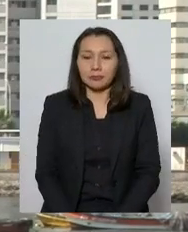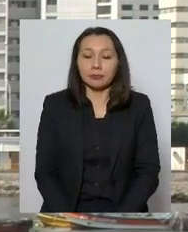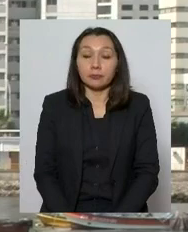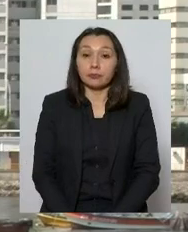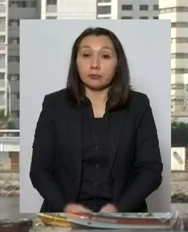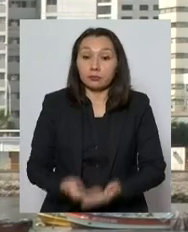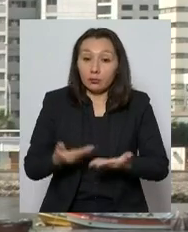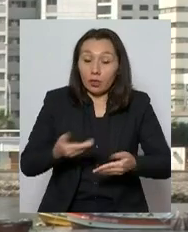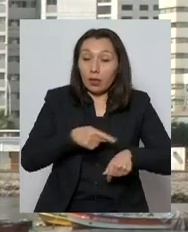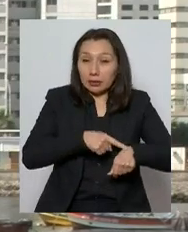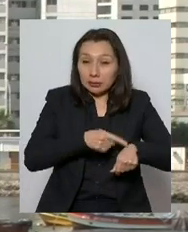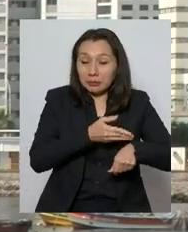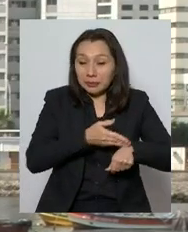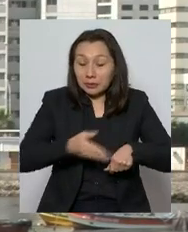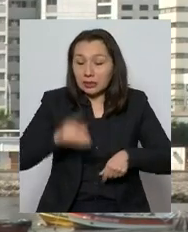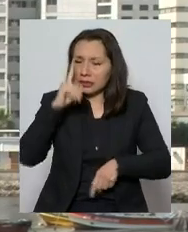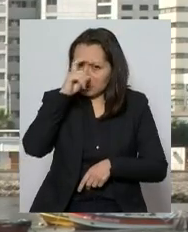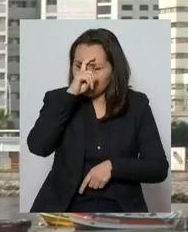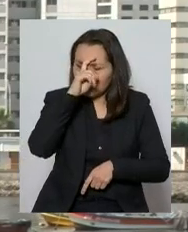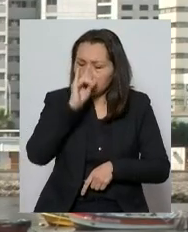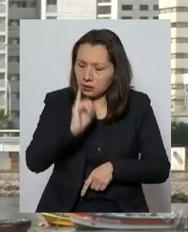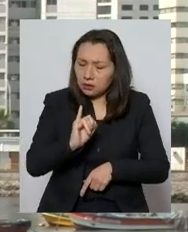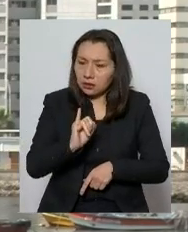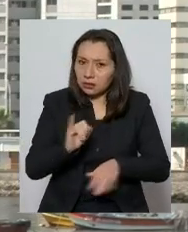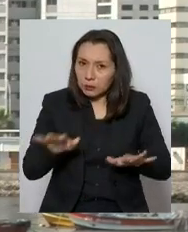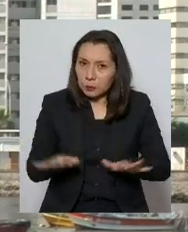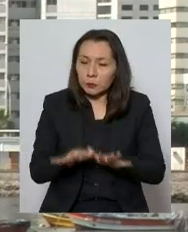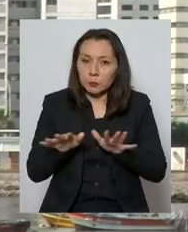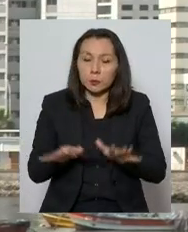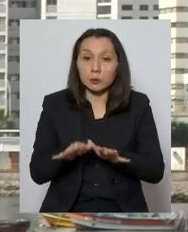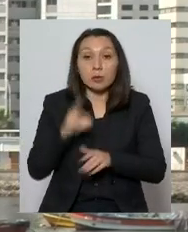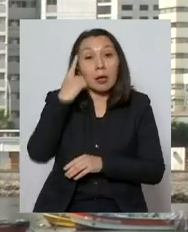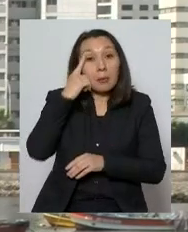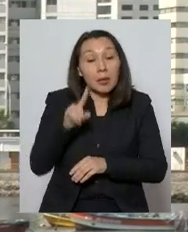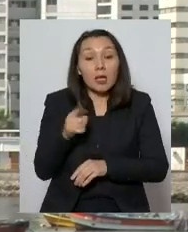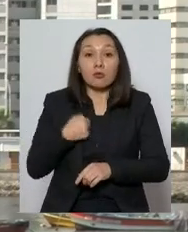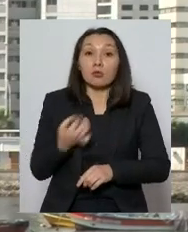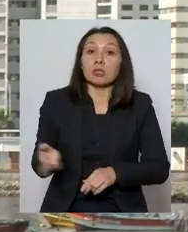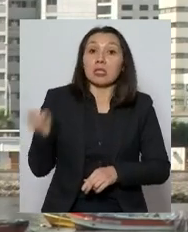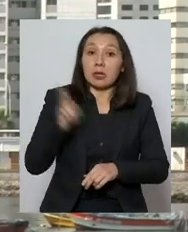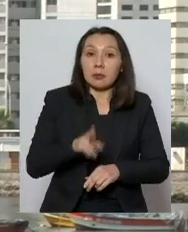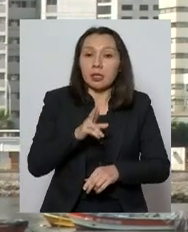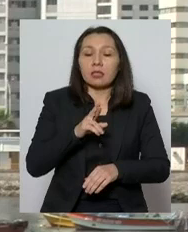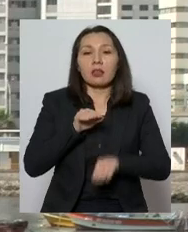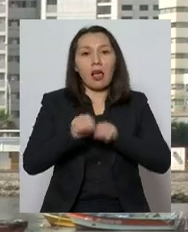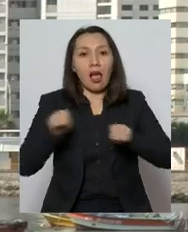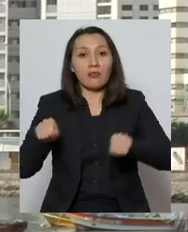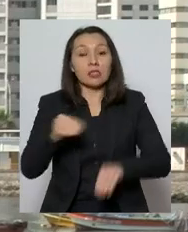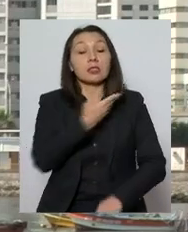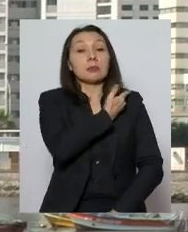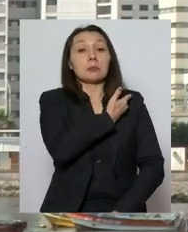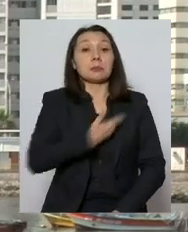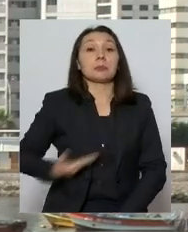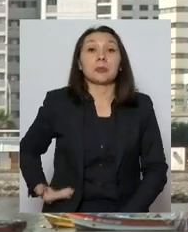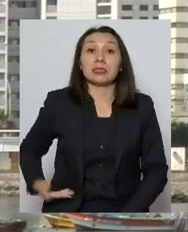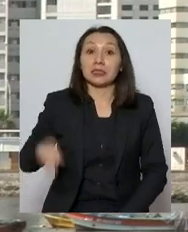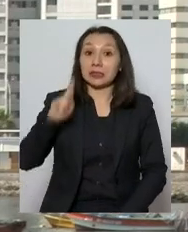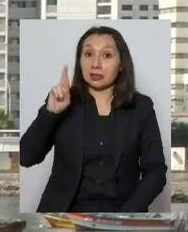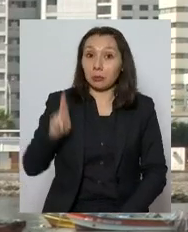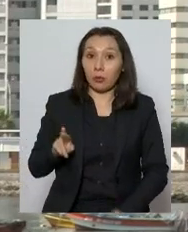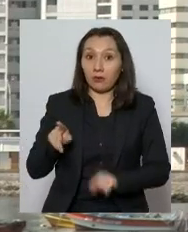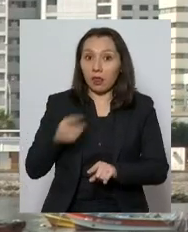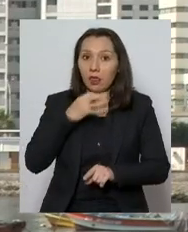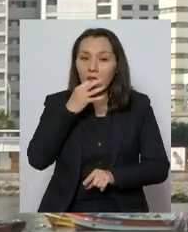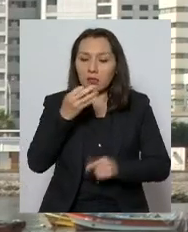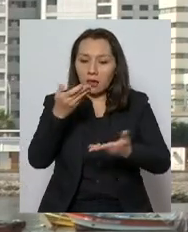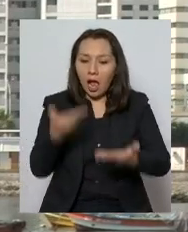Son tiempos duros, son tiempos difíciles. Pero reitero el llamado de Su Excelencia el Presidente, es el